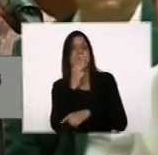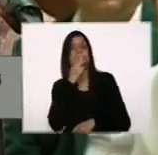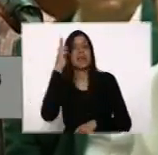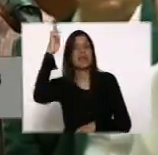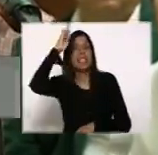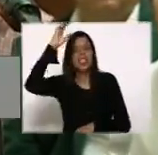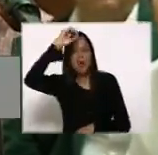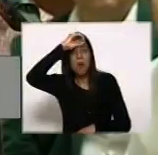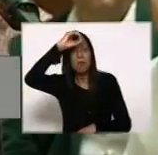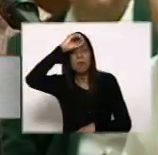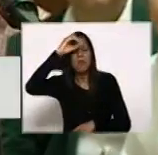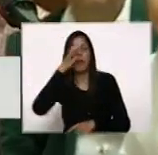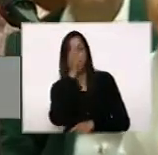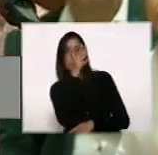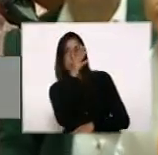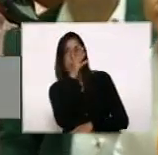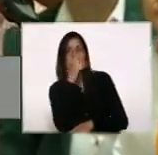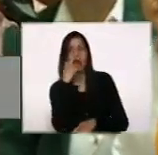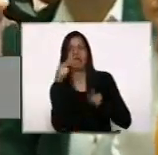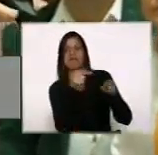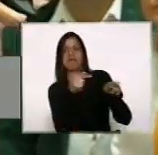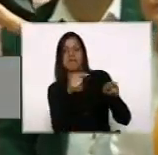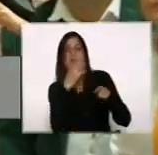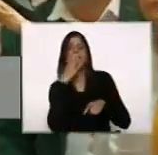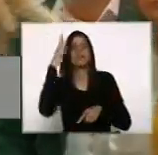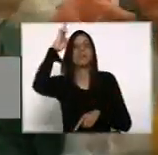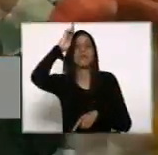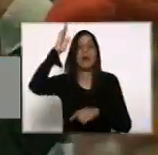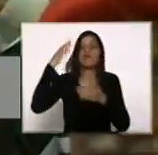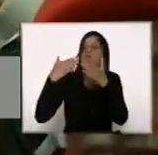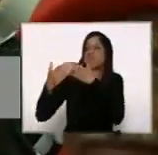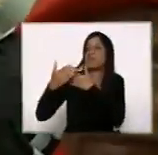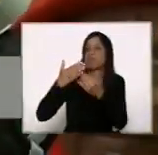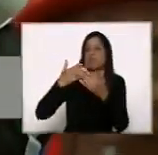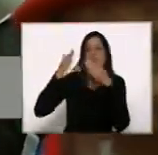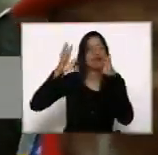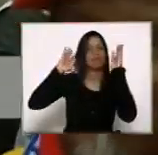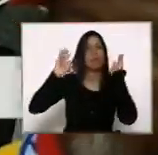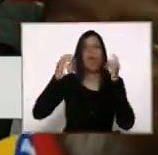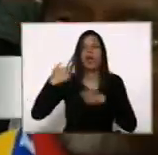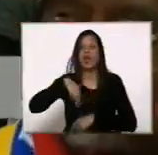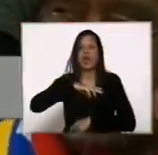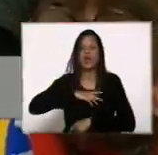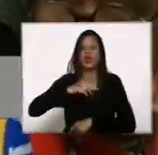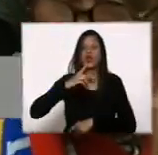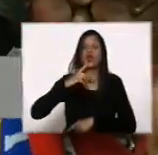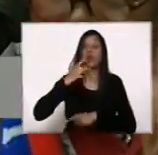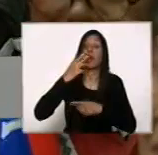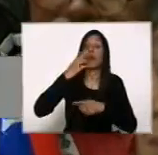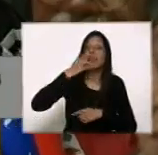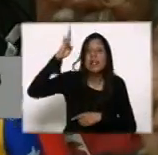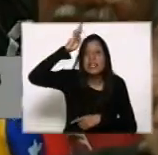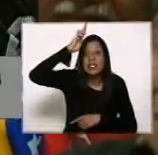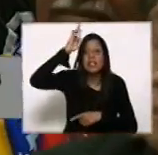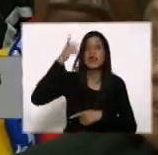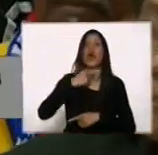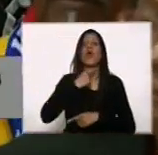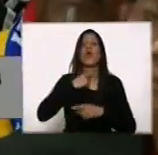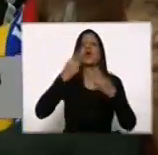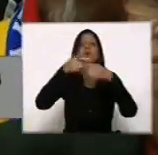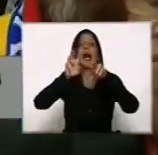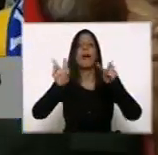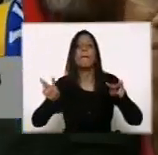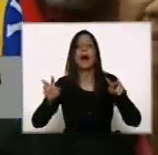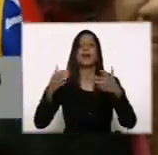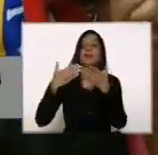ignorantes. Nosotros hacemos diálogo también en la búsqueda de la paz. Evitamos las guerras en